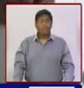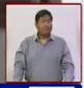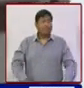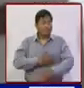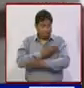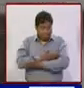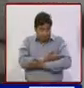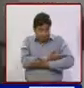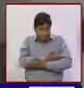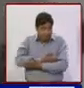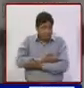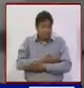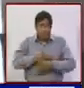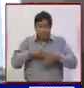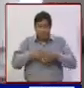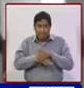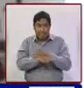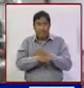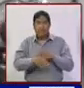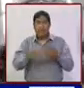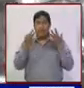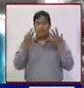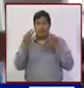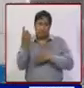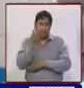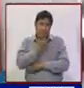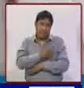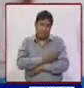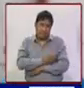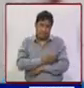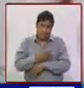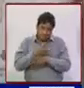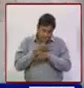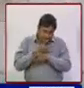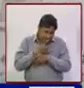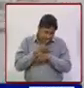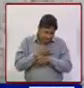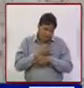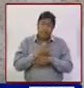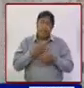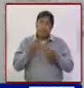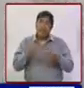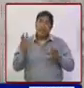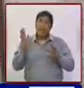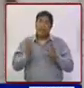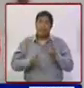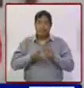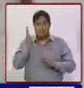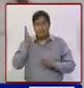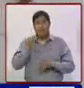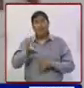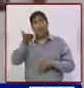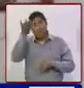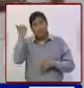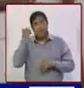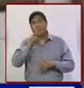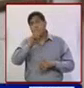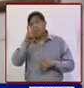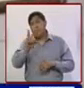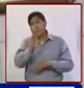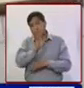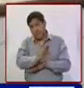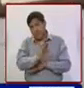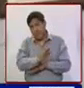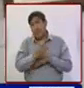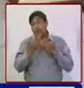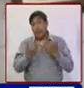La bebé estuvo internada por 8 días en la unidad de neonatología. Ella fue dada de alta el día viernes por la tarde. Ahora